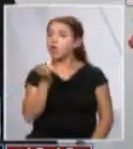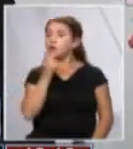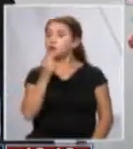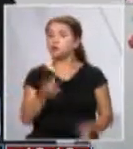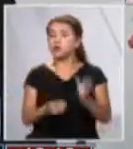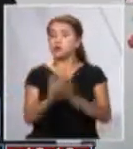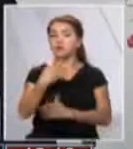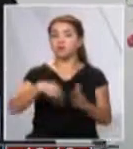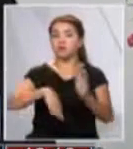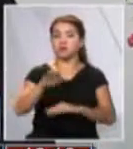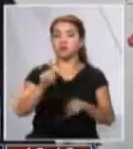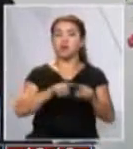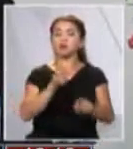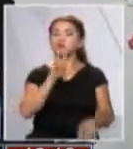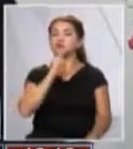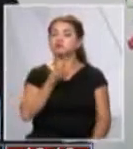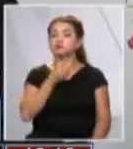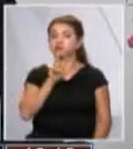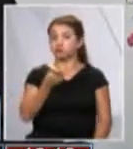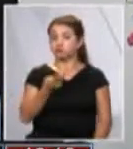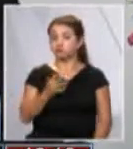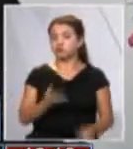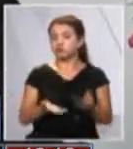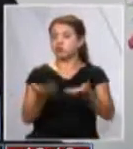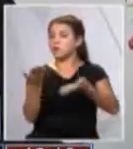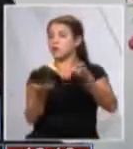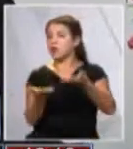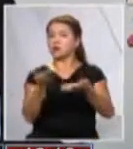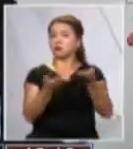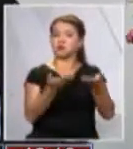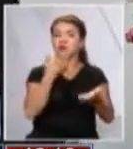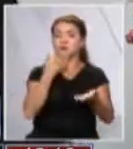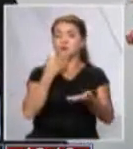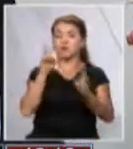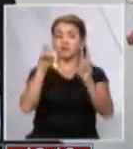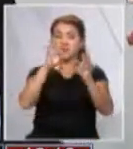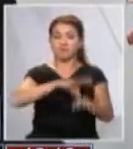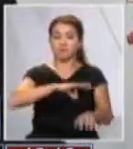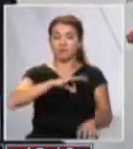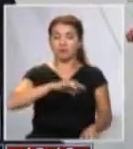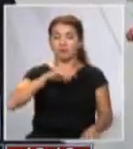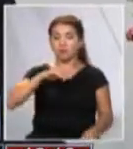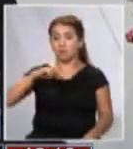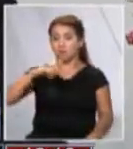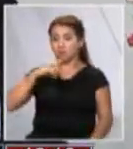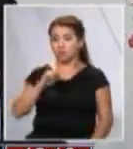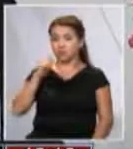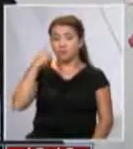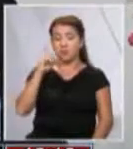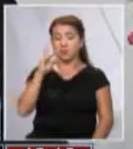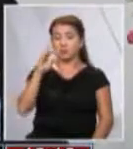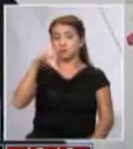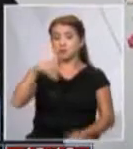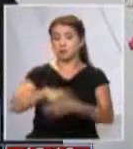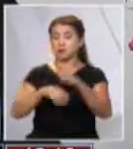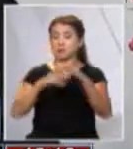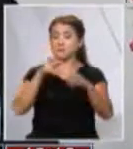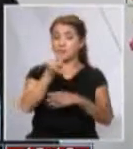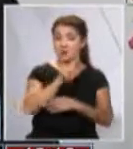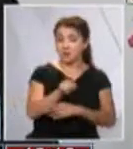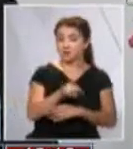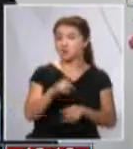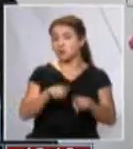nueva mayoría de un doble estándar al tratar este caso y comparándolo también con el caso Penta. Pero por su parte, la Democracia Cristiana y el PS también han